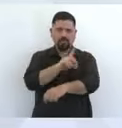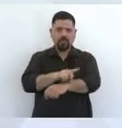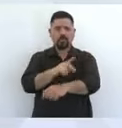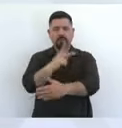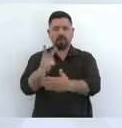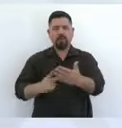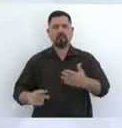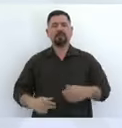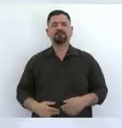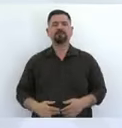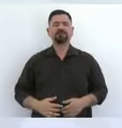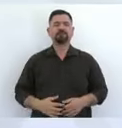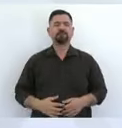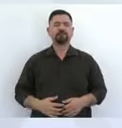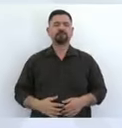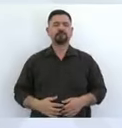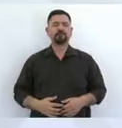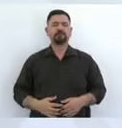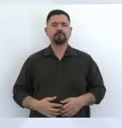Y están